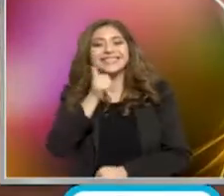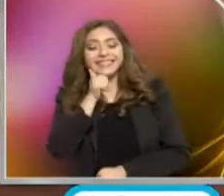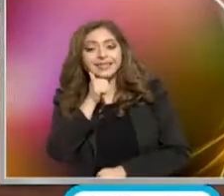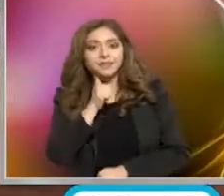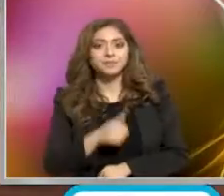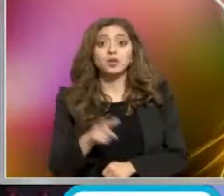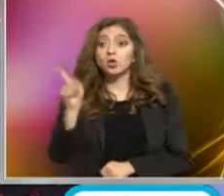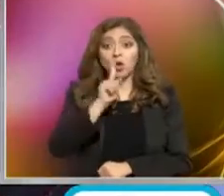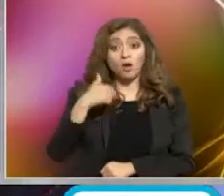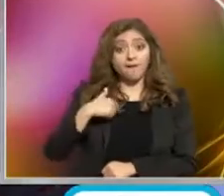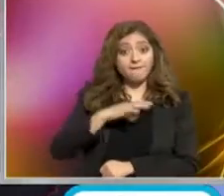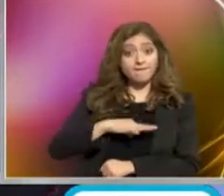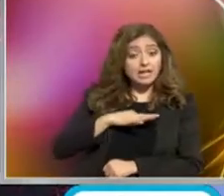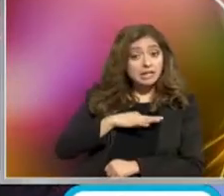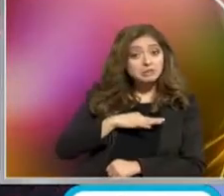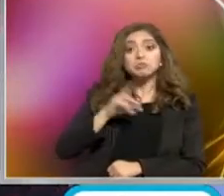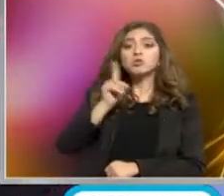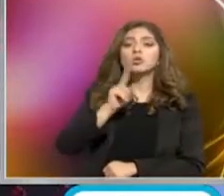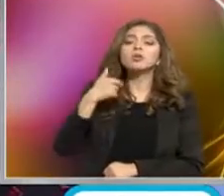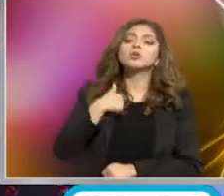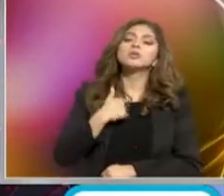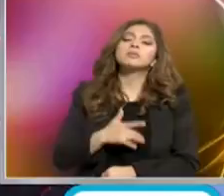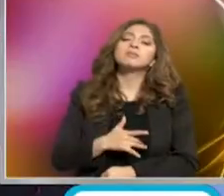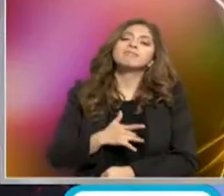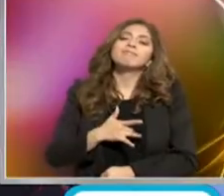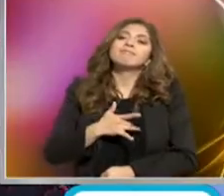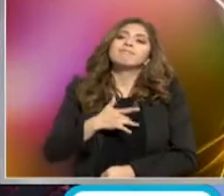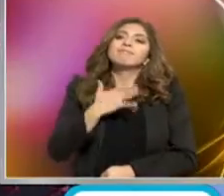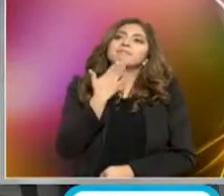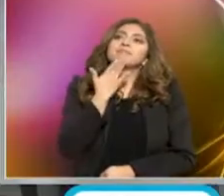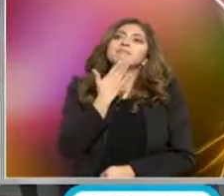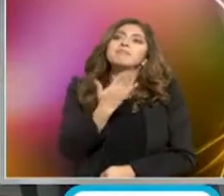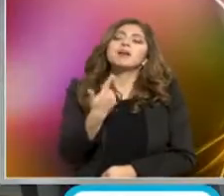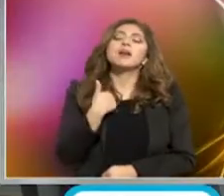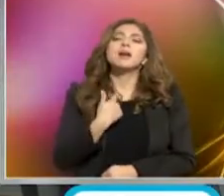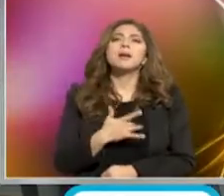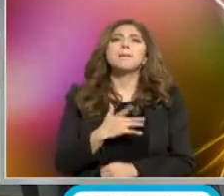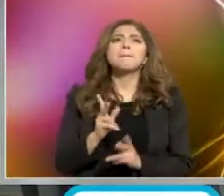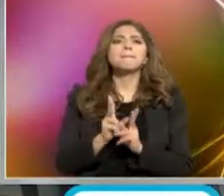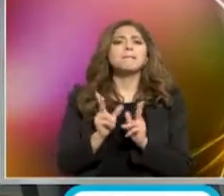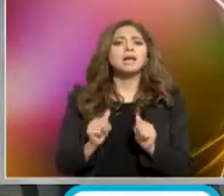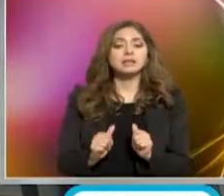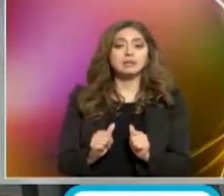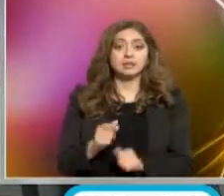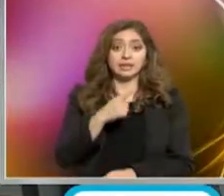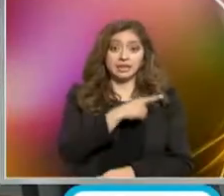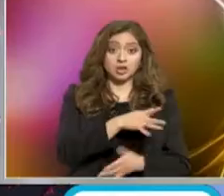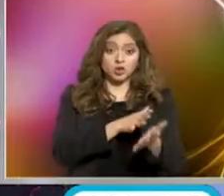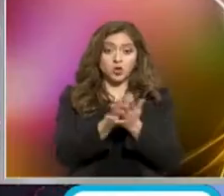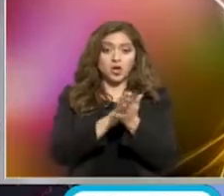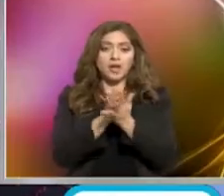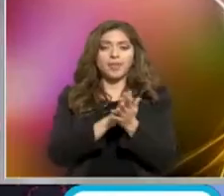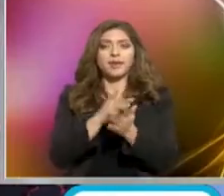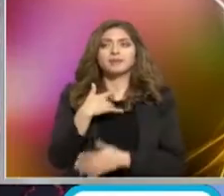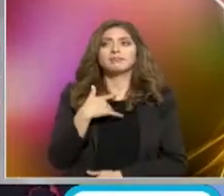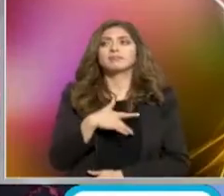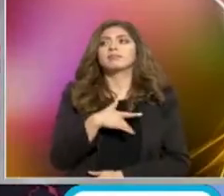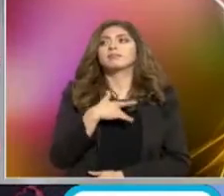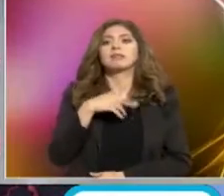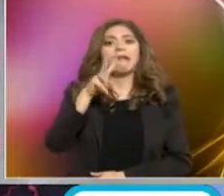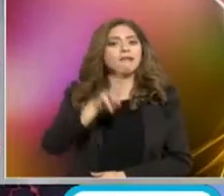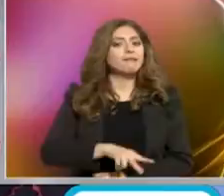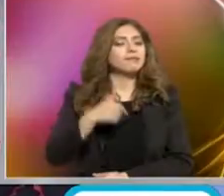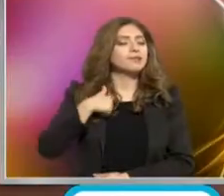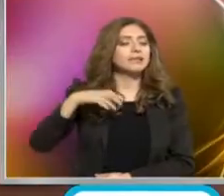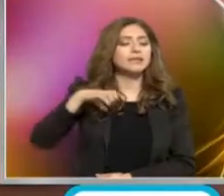que me hace feliz, es que me brinda bienestar, me siento en paz. Exacto. Es tu Pero terapia. Es mi terapia. De verdad, me encanta el